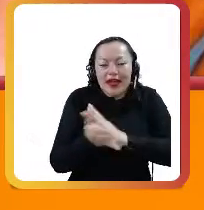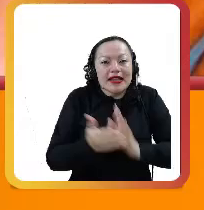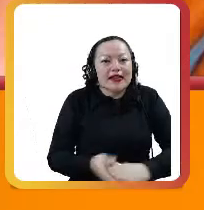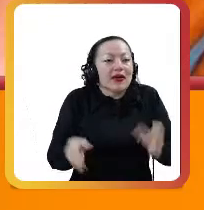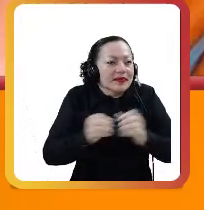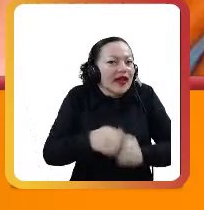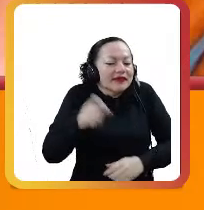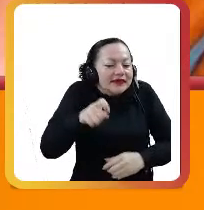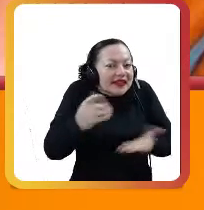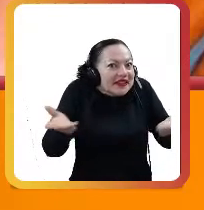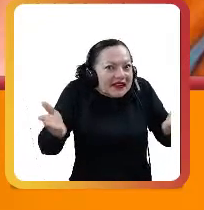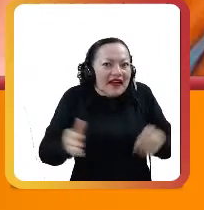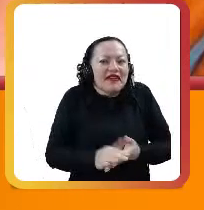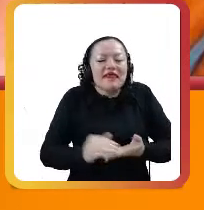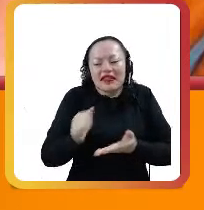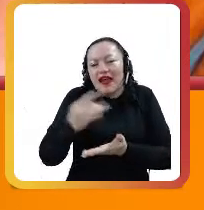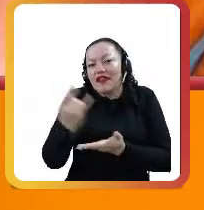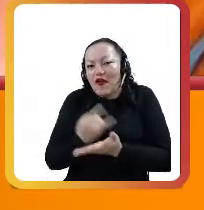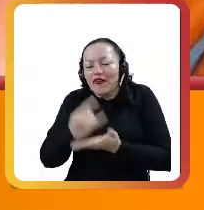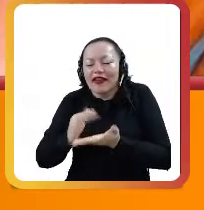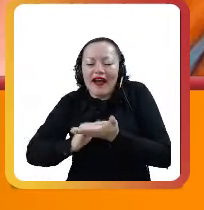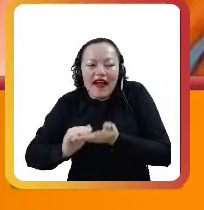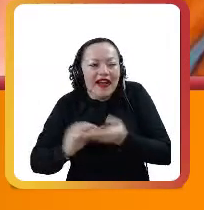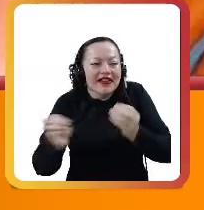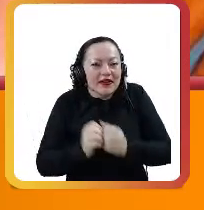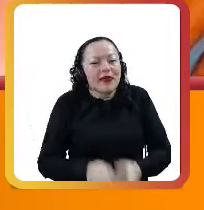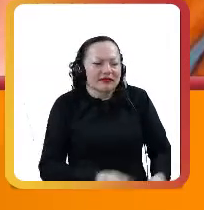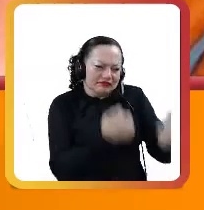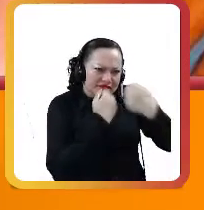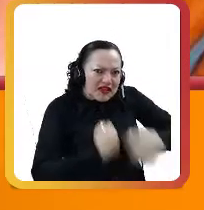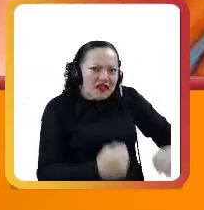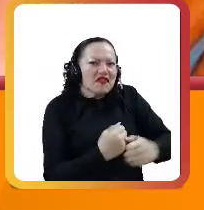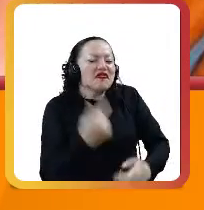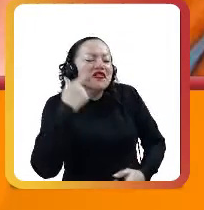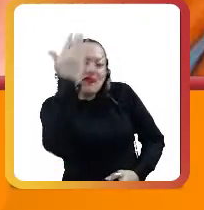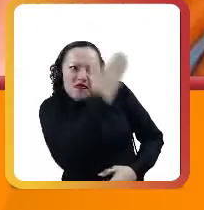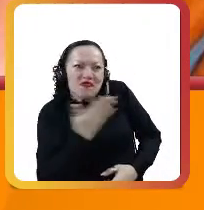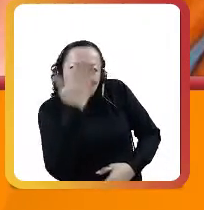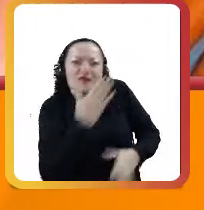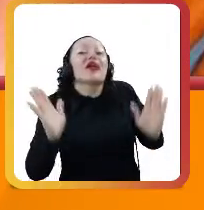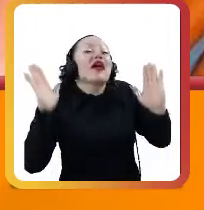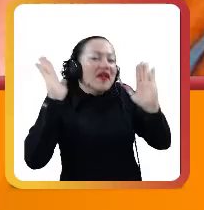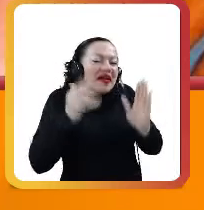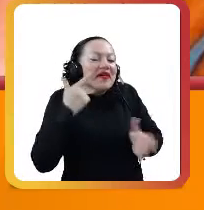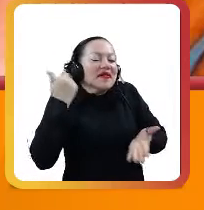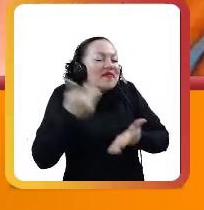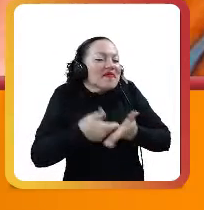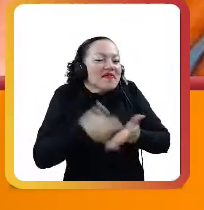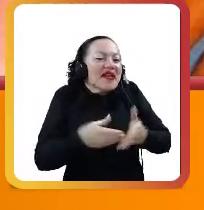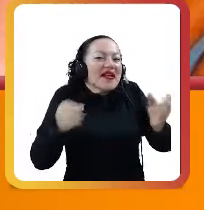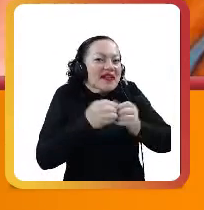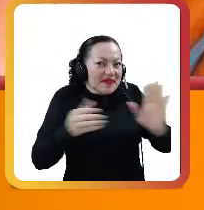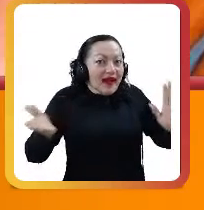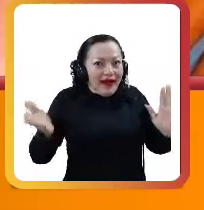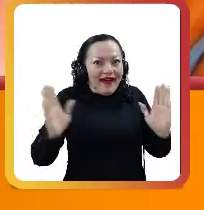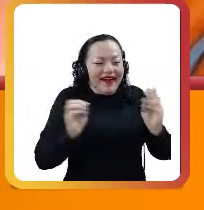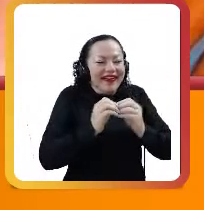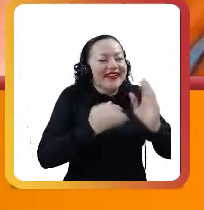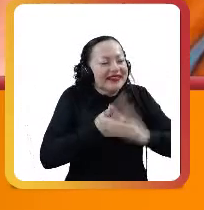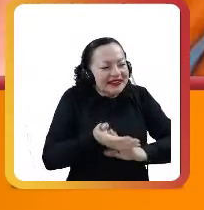vamos a entretener. Así que, y lo intentamos. Lo intentamos y pues si no funciona, pues